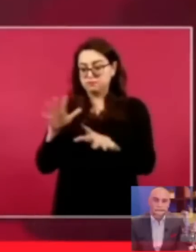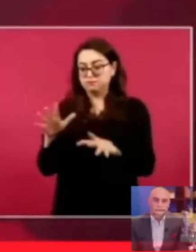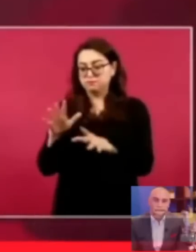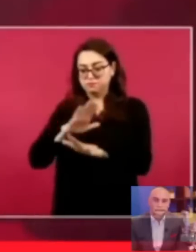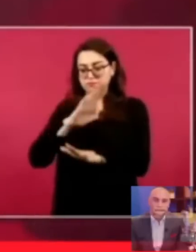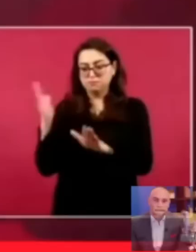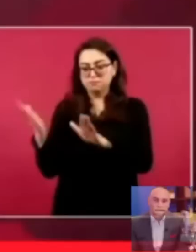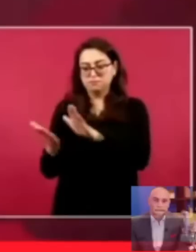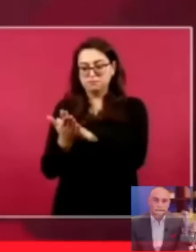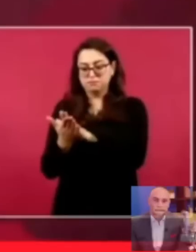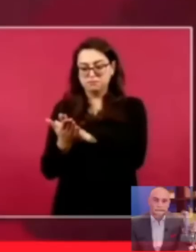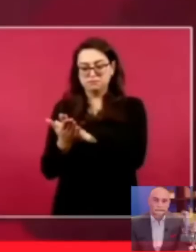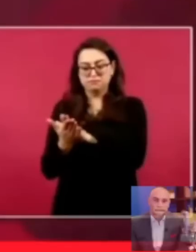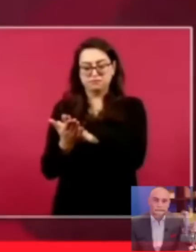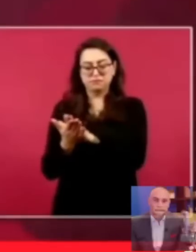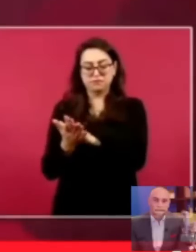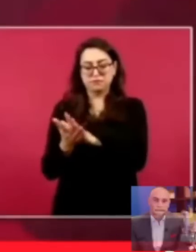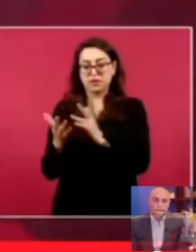pero engañaron